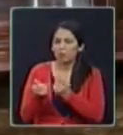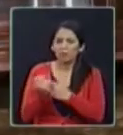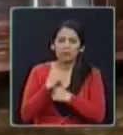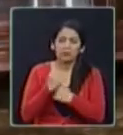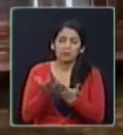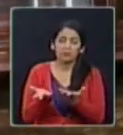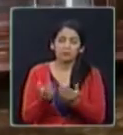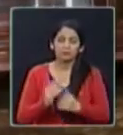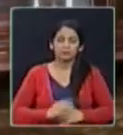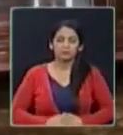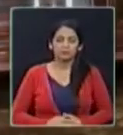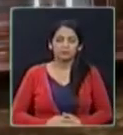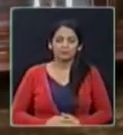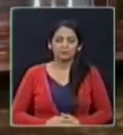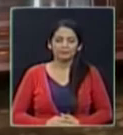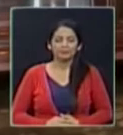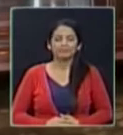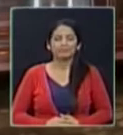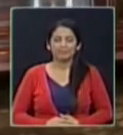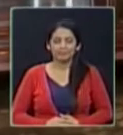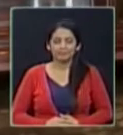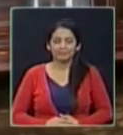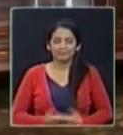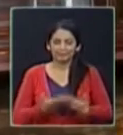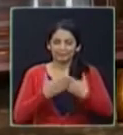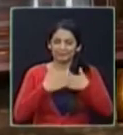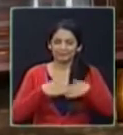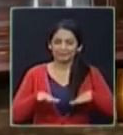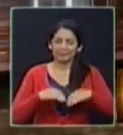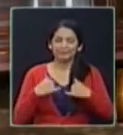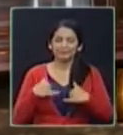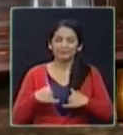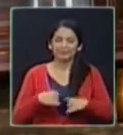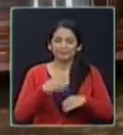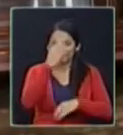Con eso como información desde acá, desde el Palacio Legislativo, nos despedimos. Buenas tardes.